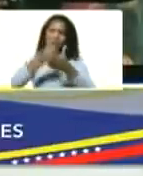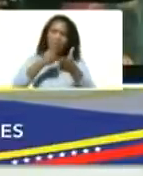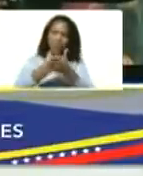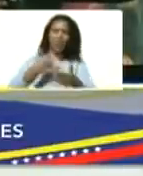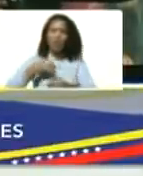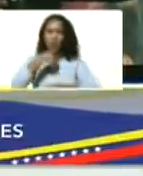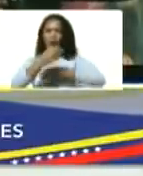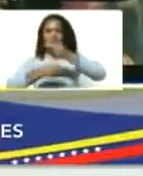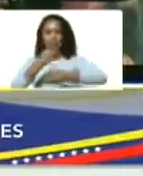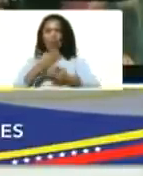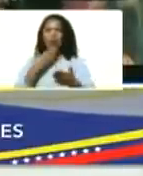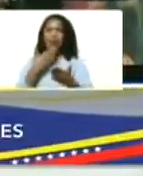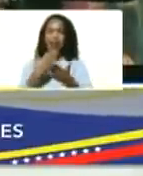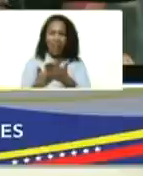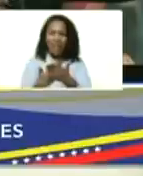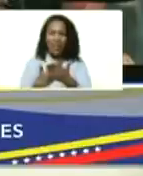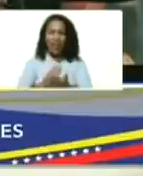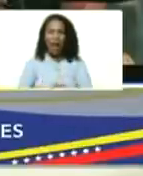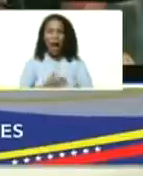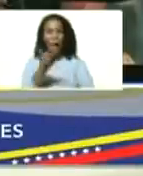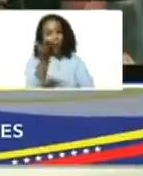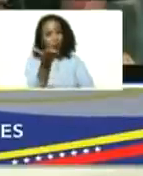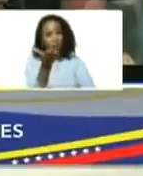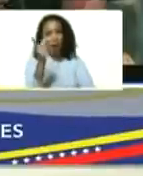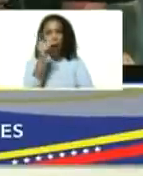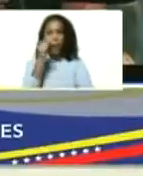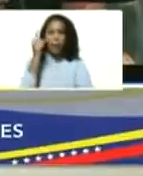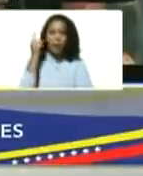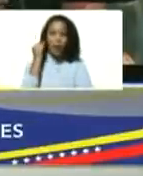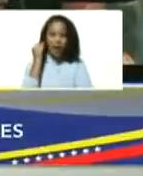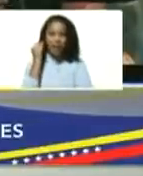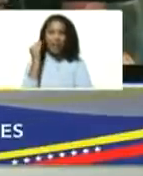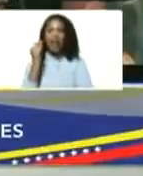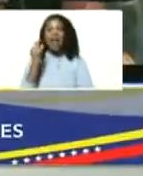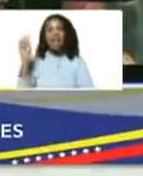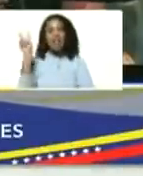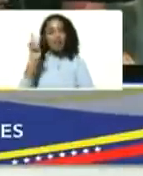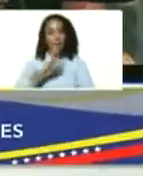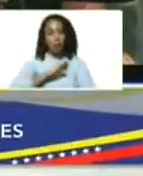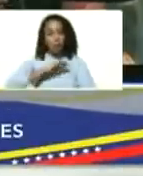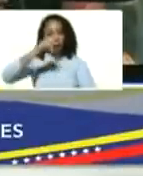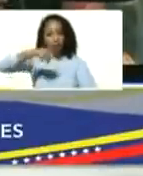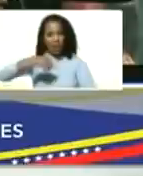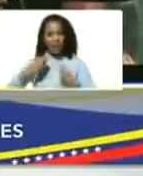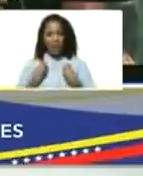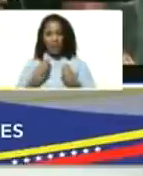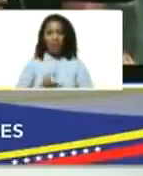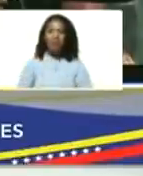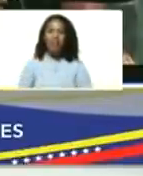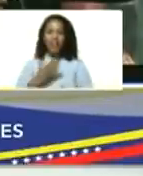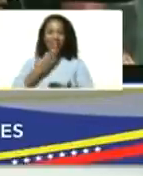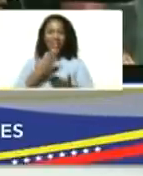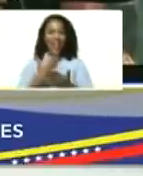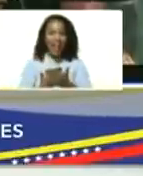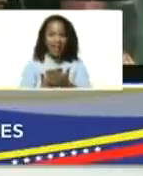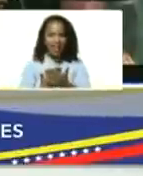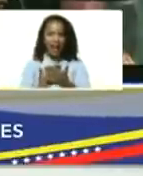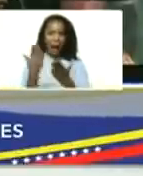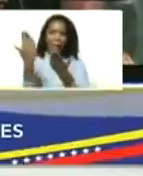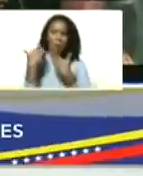se lo agradezco a ustedes hombres y mujeres de venezuela le agradezco todo el apoyo de